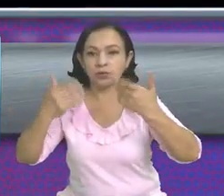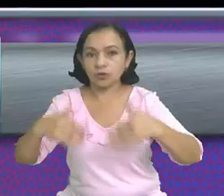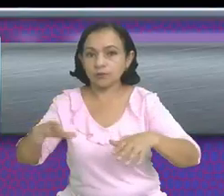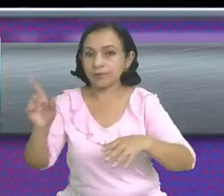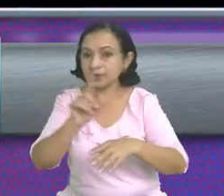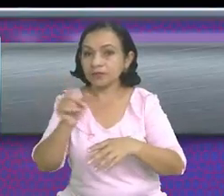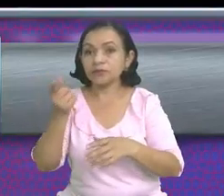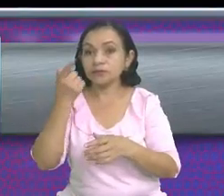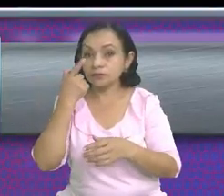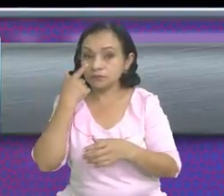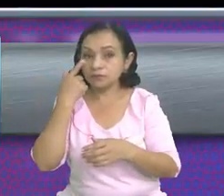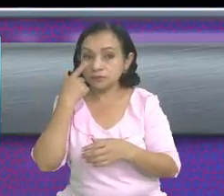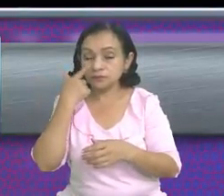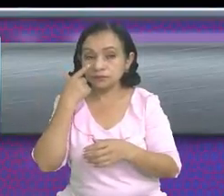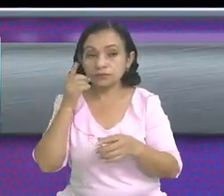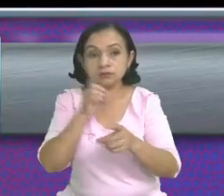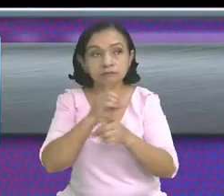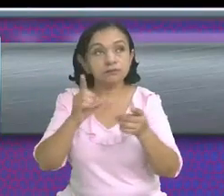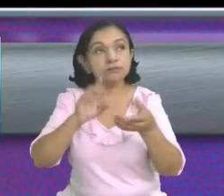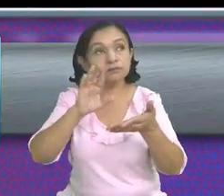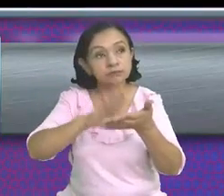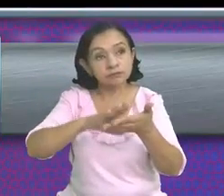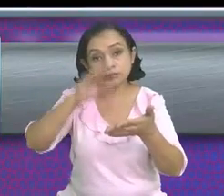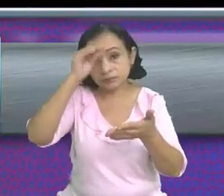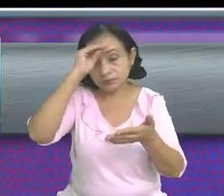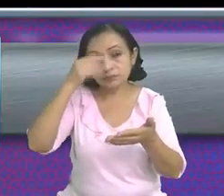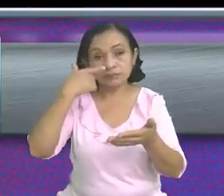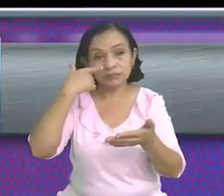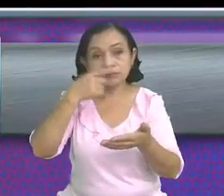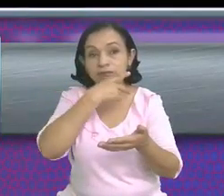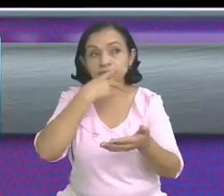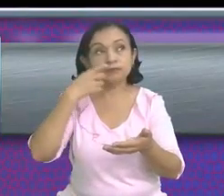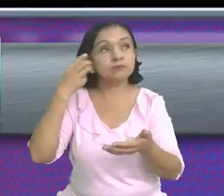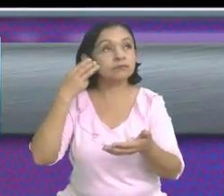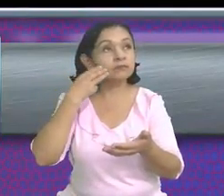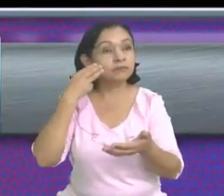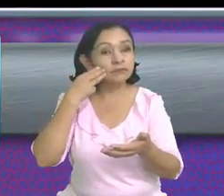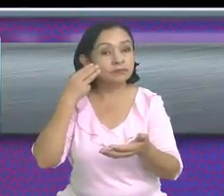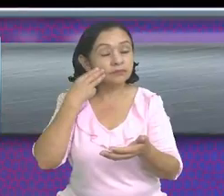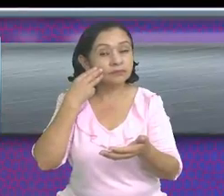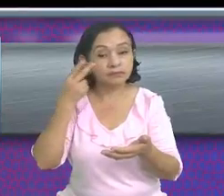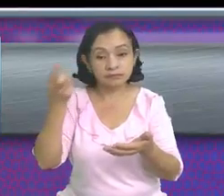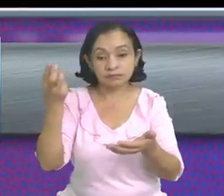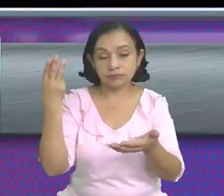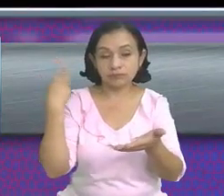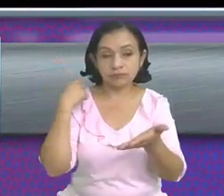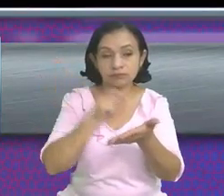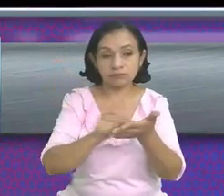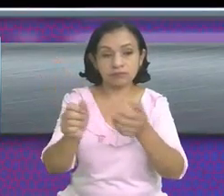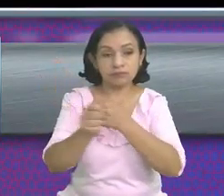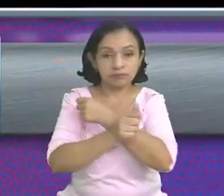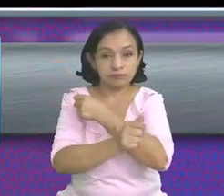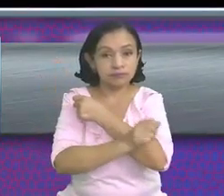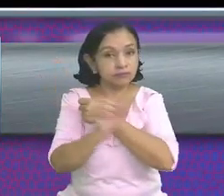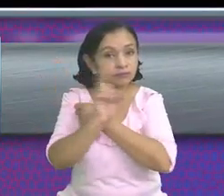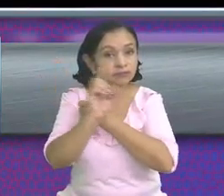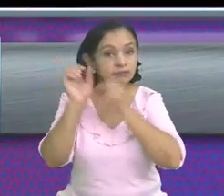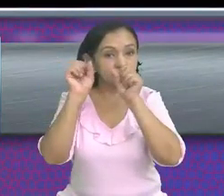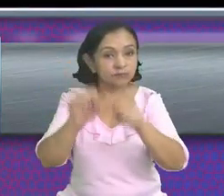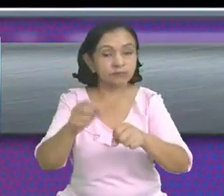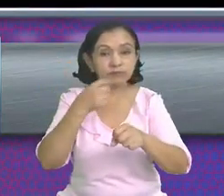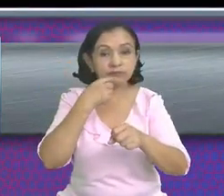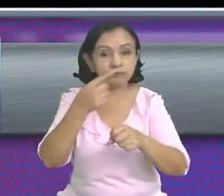con eso, nosotros debemos de aprender a conocer, ¿verdad? Como padre a nuestros hijos, como maestro a nuestros alumnos, y entender hasta dónde esto puede